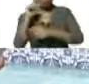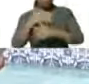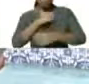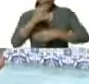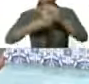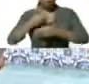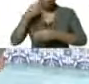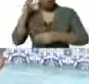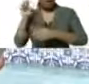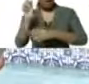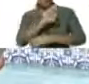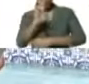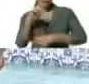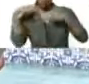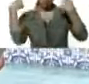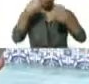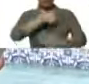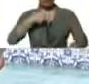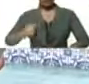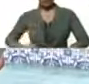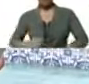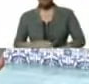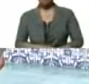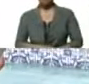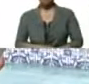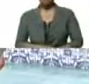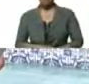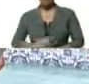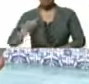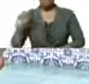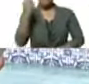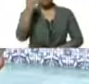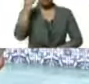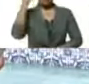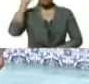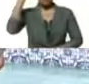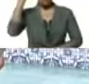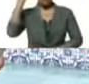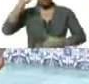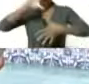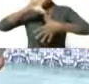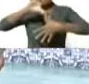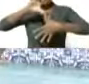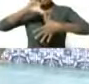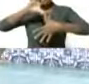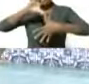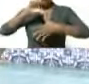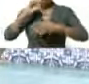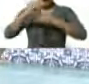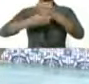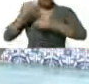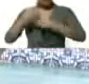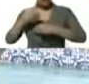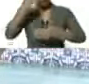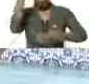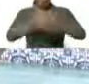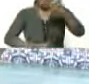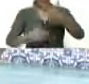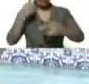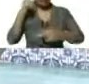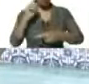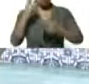la República Popular China. Pasamos a ser el primer país de América Latina en realización de pruebas